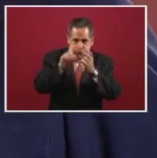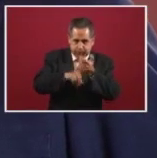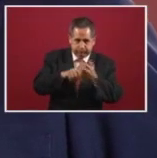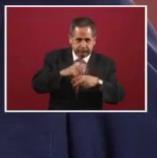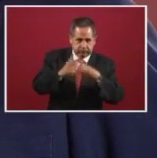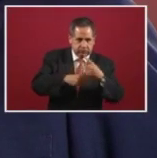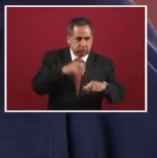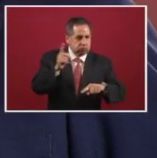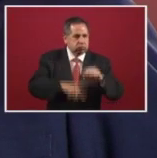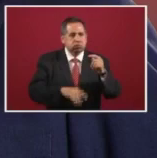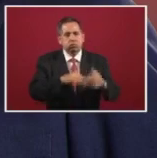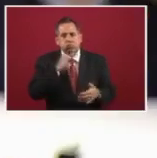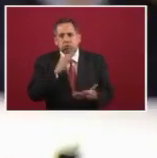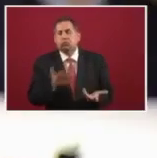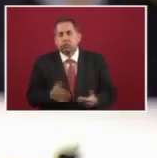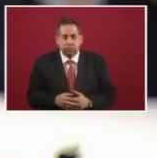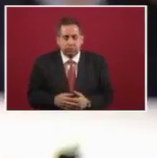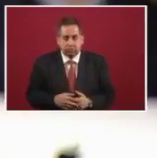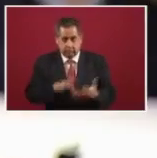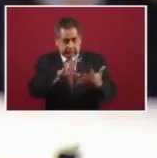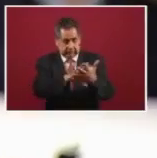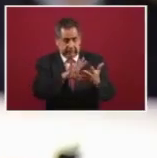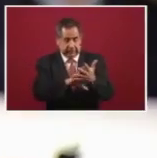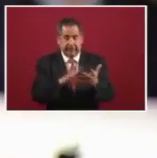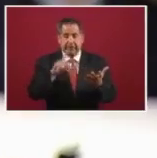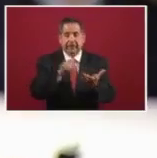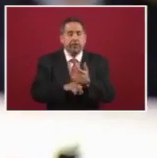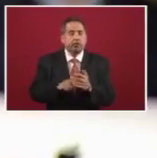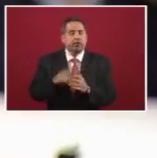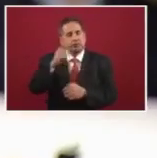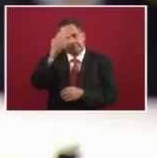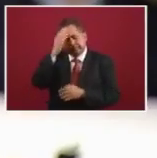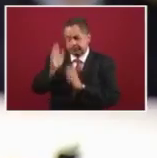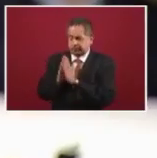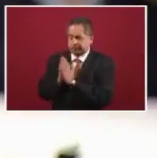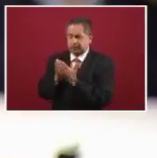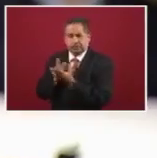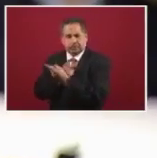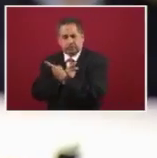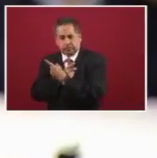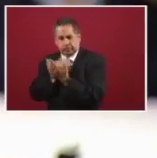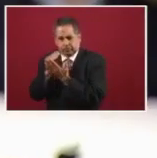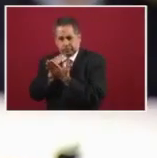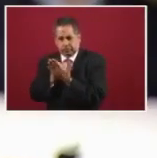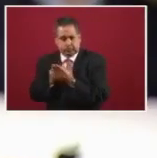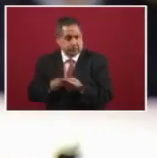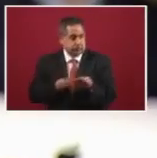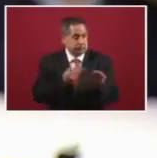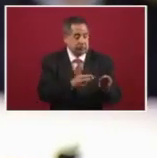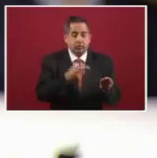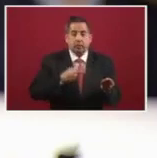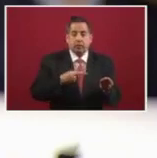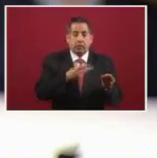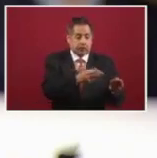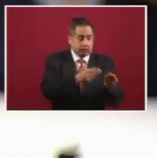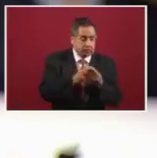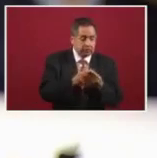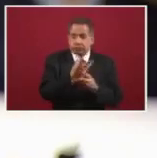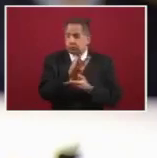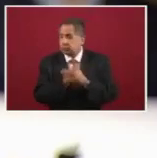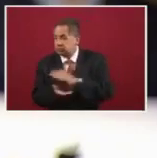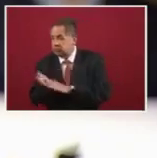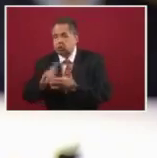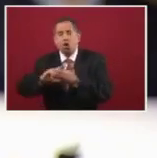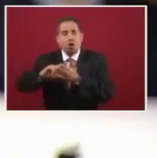Y si dentro de las cárceles llevaría también la cartilla moral, porque cuando los reclusos salen de las cárceles vuelven a